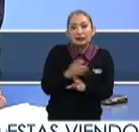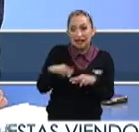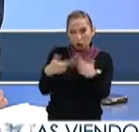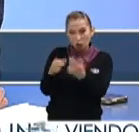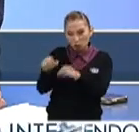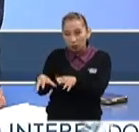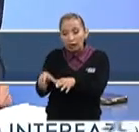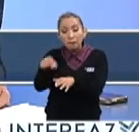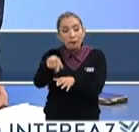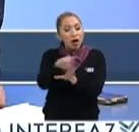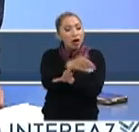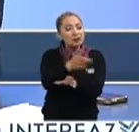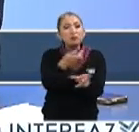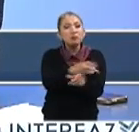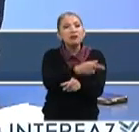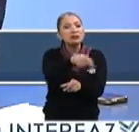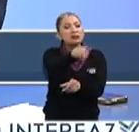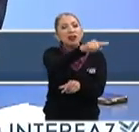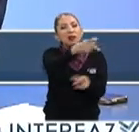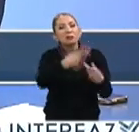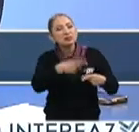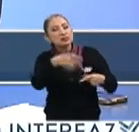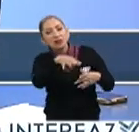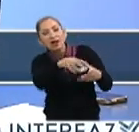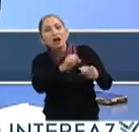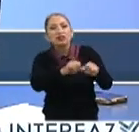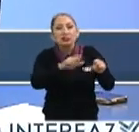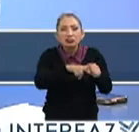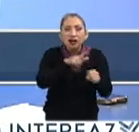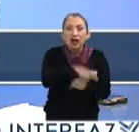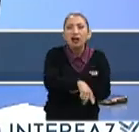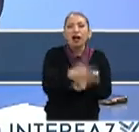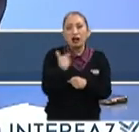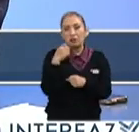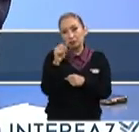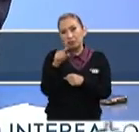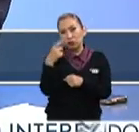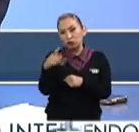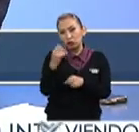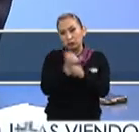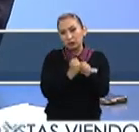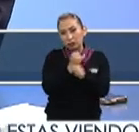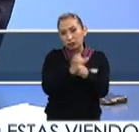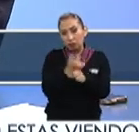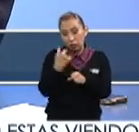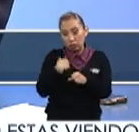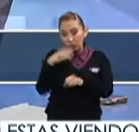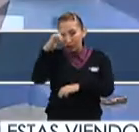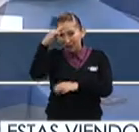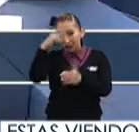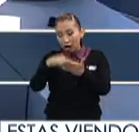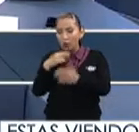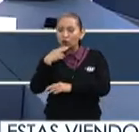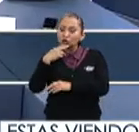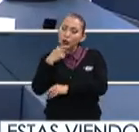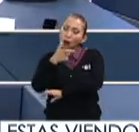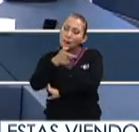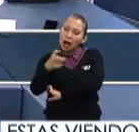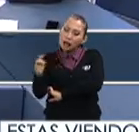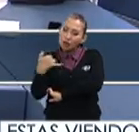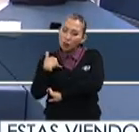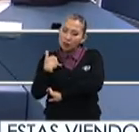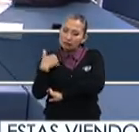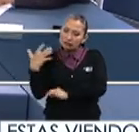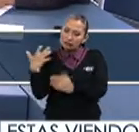tú presentar, Javier, después de haber estado en este congreso, también por tus propios estudios? Porque cuando uno piensa en el uso de armas en